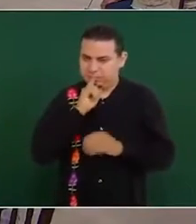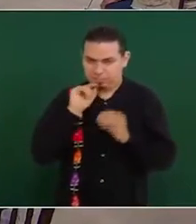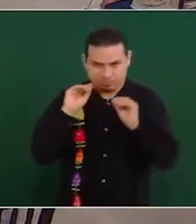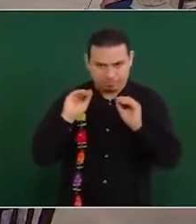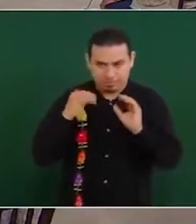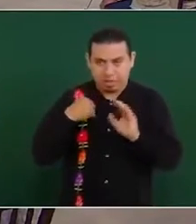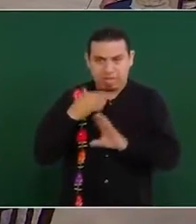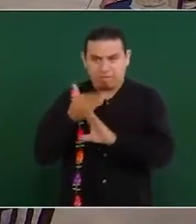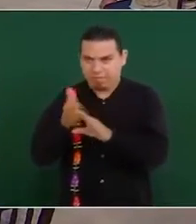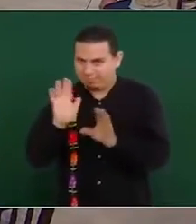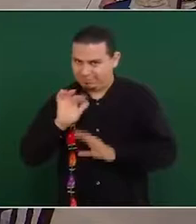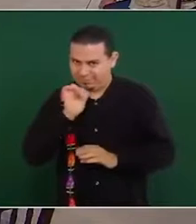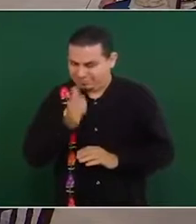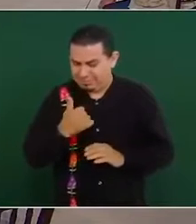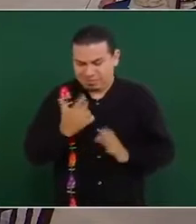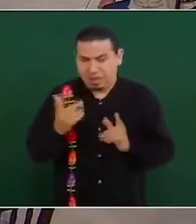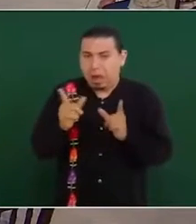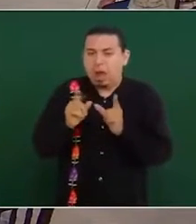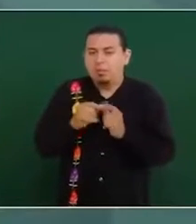pero es